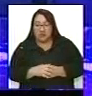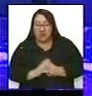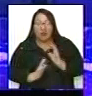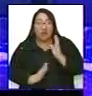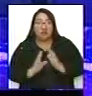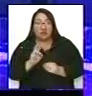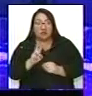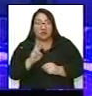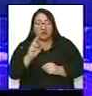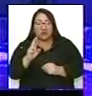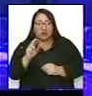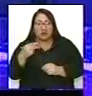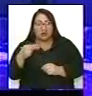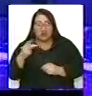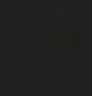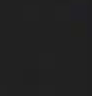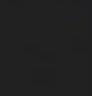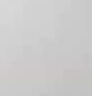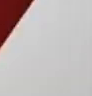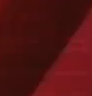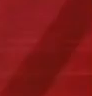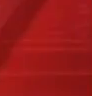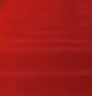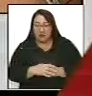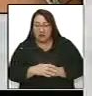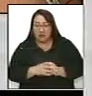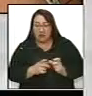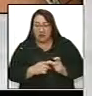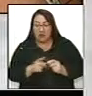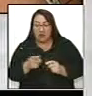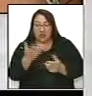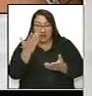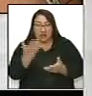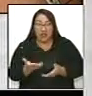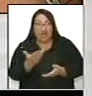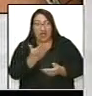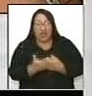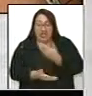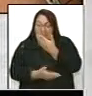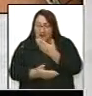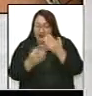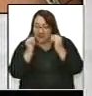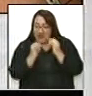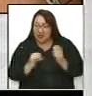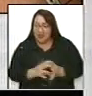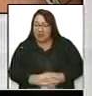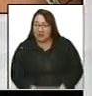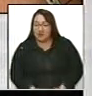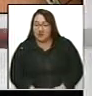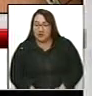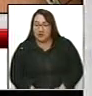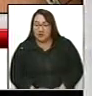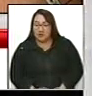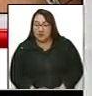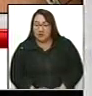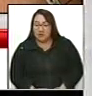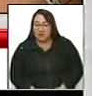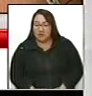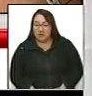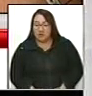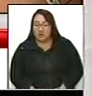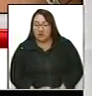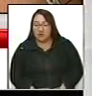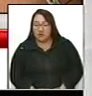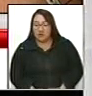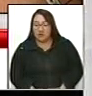de la Torre. Está por empezar, me informan. Vamos entonces, ahí estamos ya con la imagen de la sala